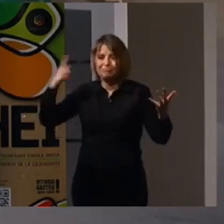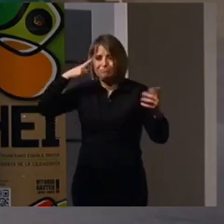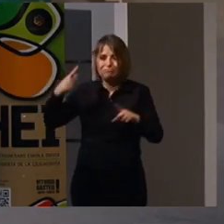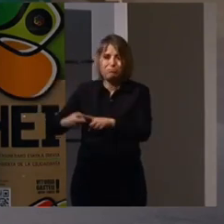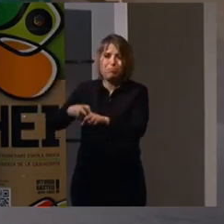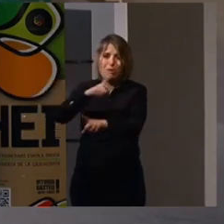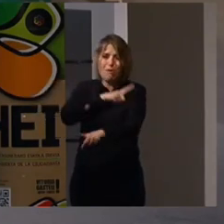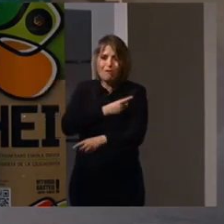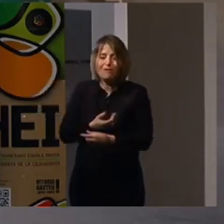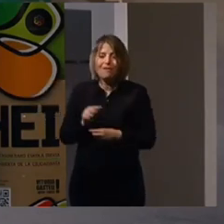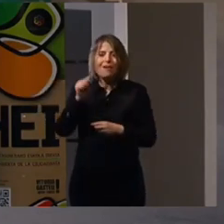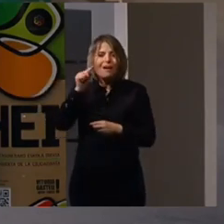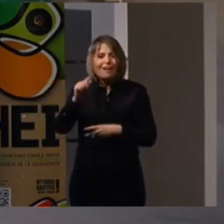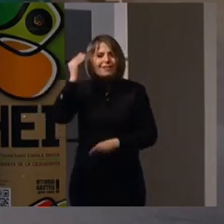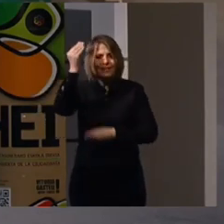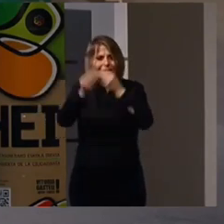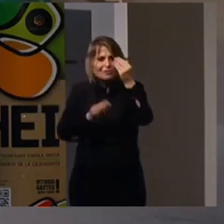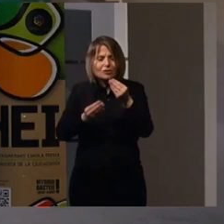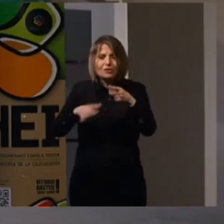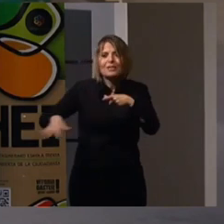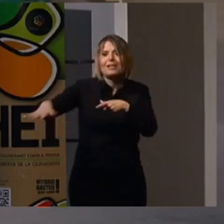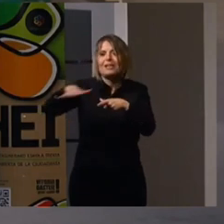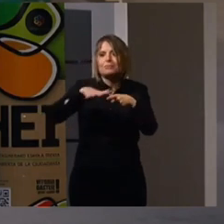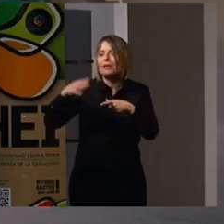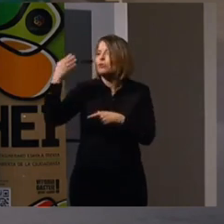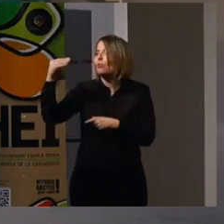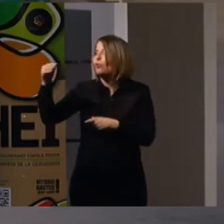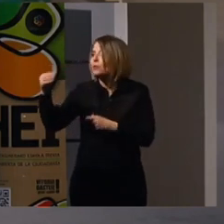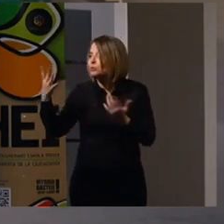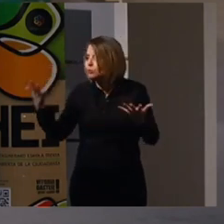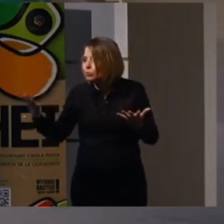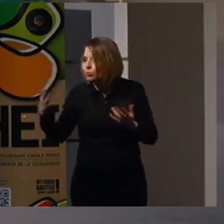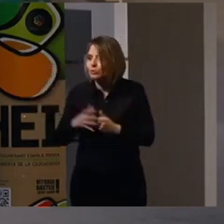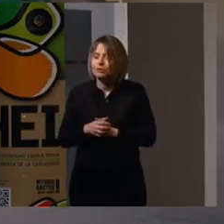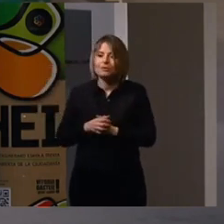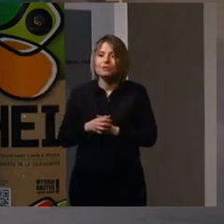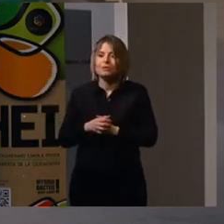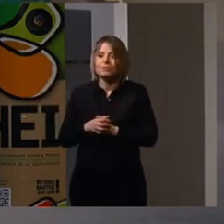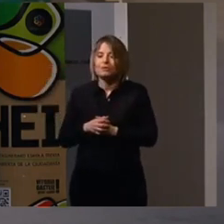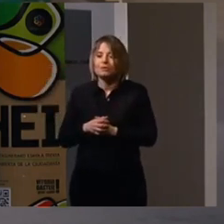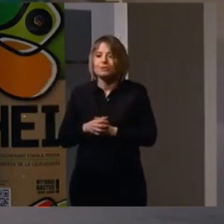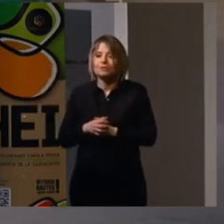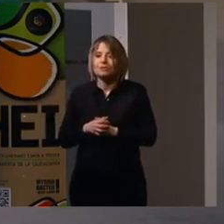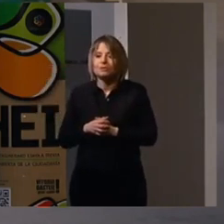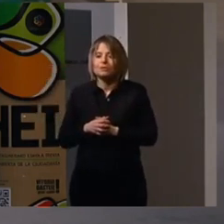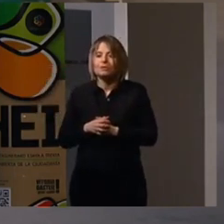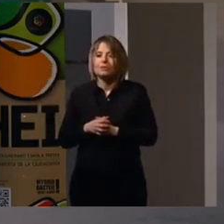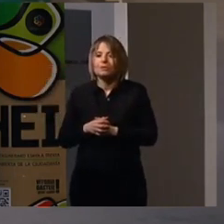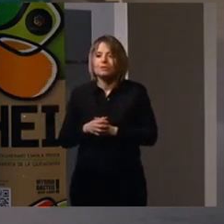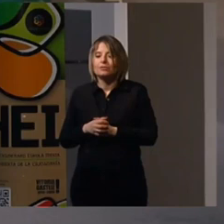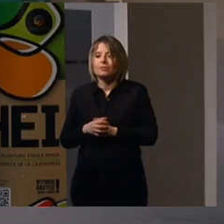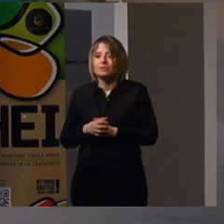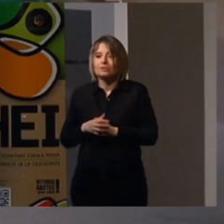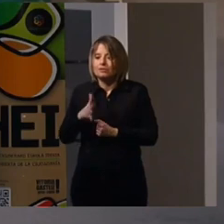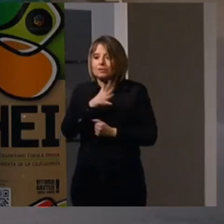brutales. Entonces, ahí también hay una reflexión que hacer de qué espacio se le deja a la juventud, qué espacio. O sea, igual incluso si te vas globalmente, quiero decir,